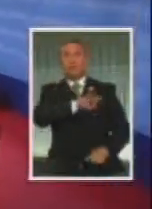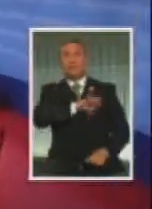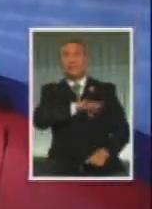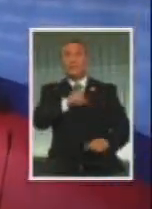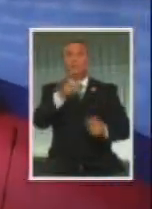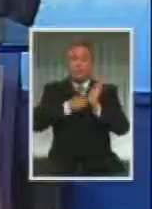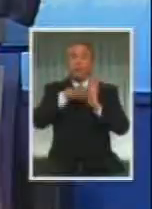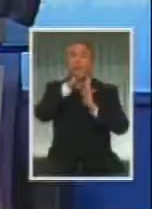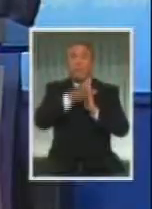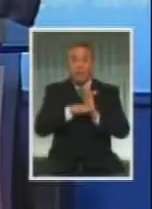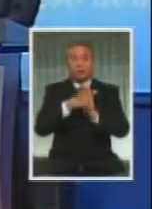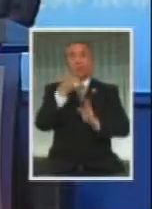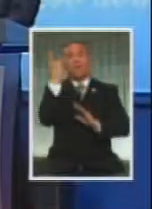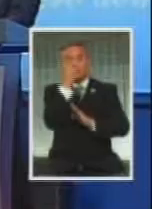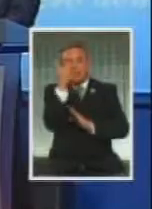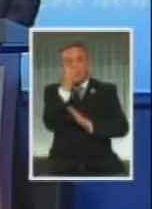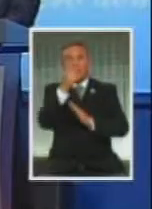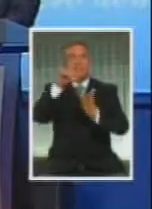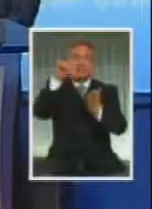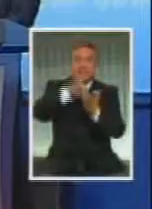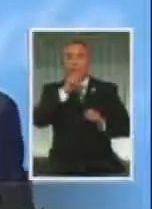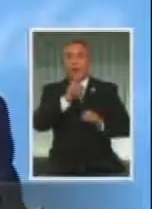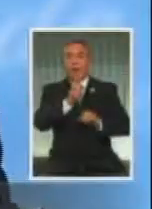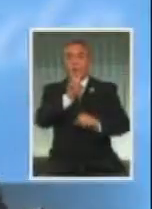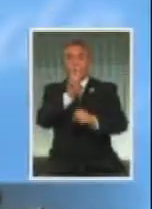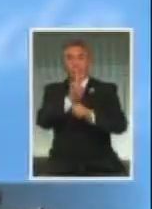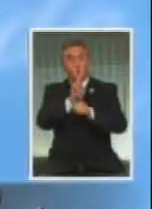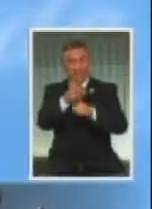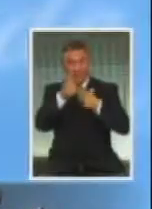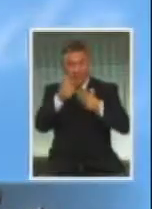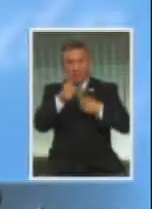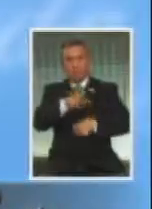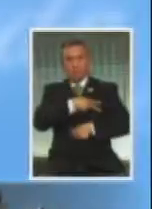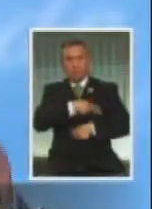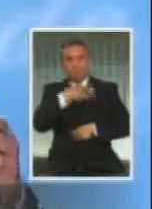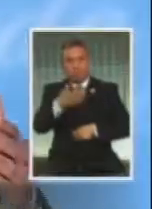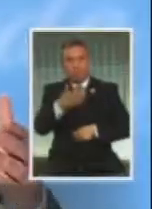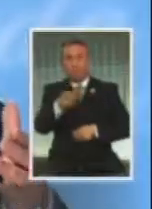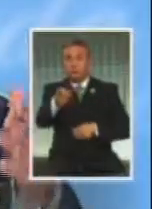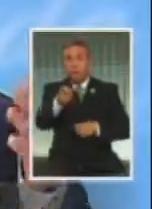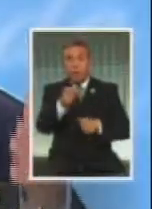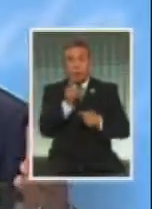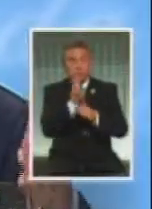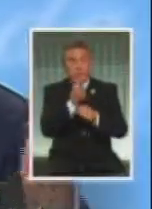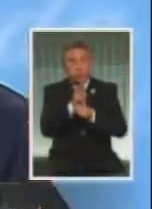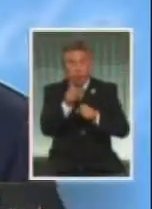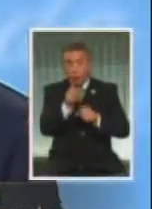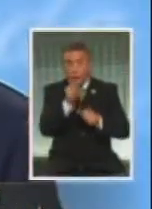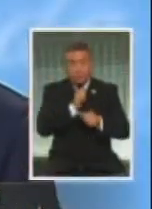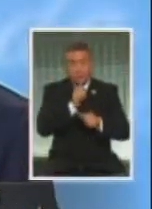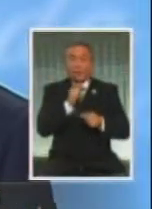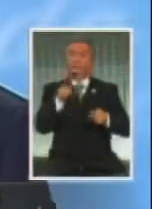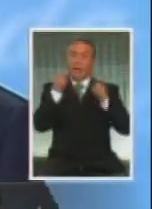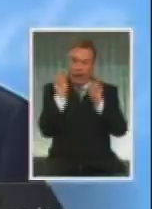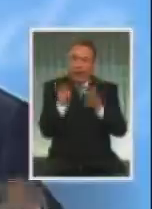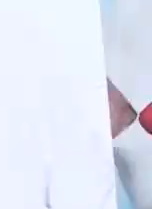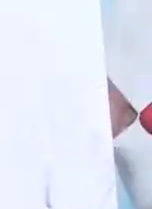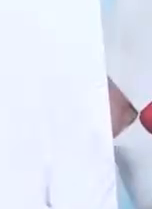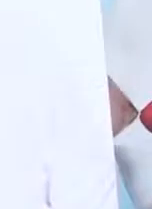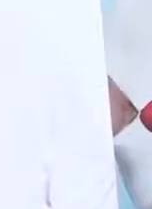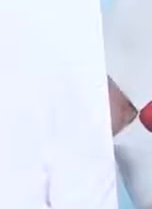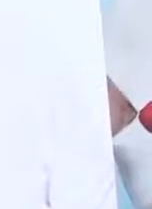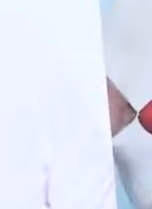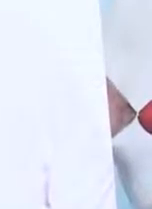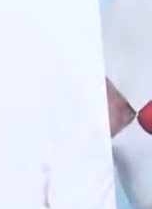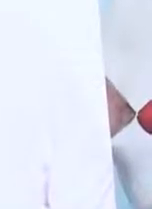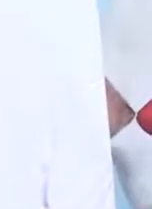que quien fue que tuvo más macizo en sus expresiones fue Sebastián, que fue el que más propuso soluciones al tema de la delincuencia, a